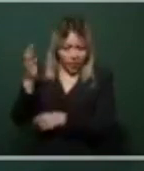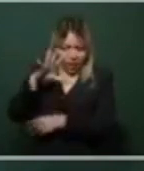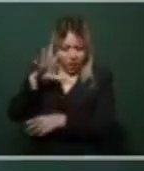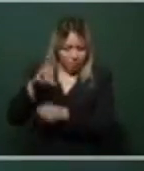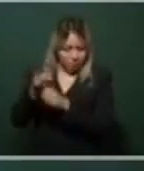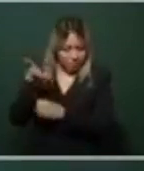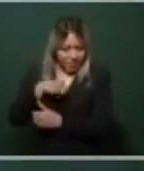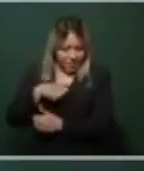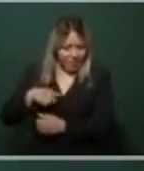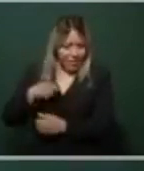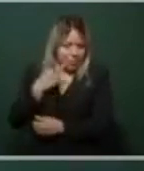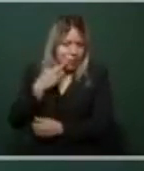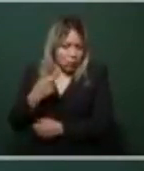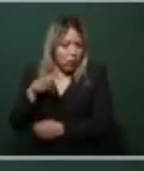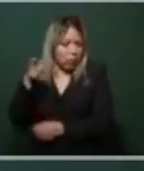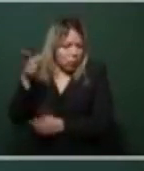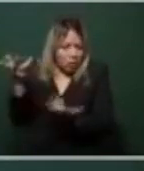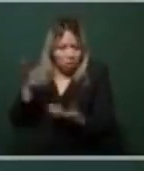se investigue